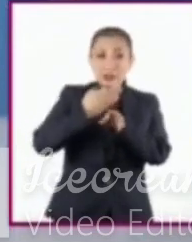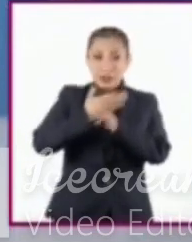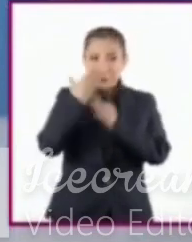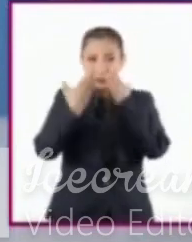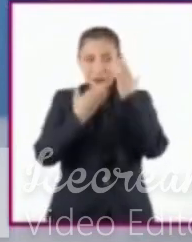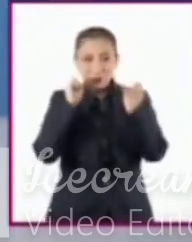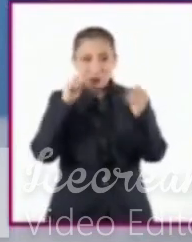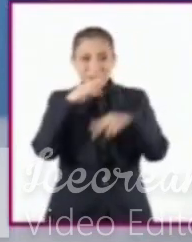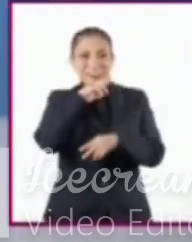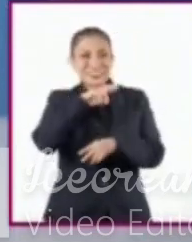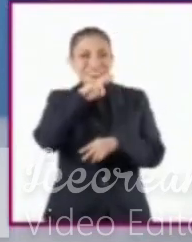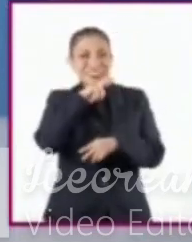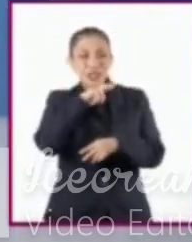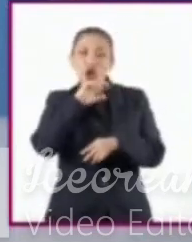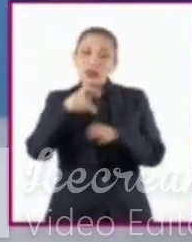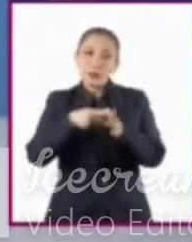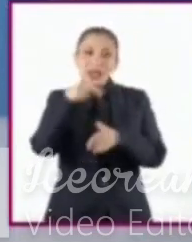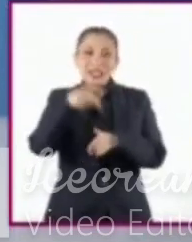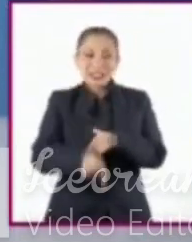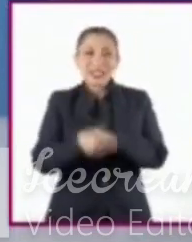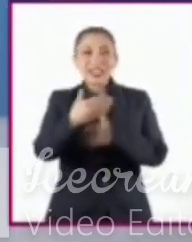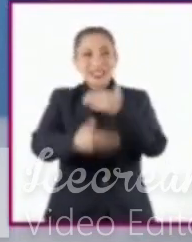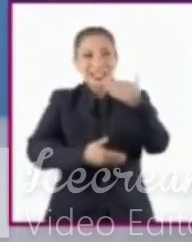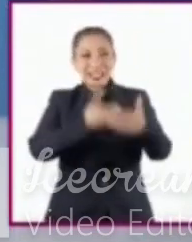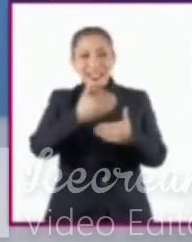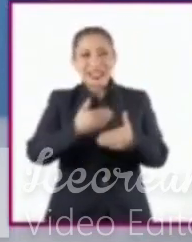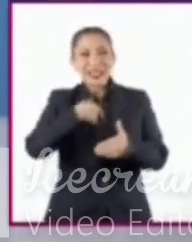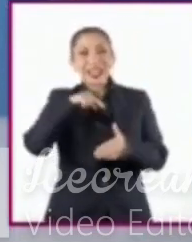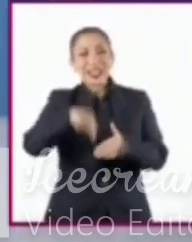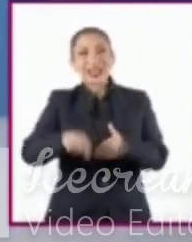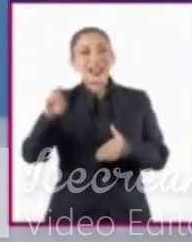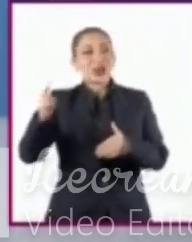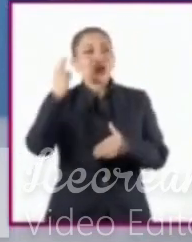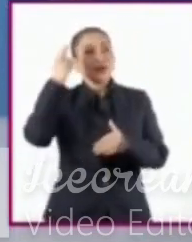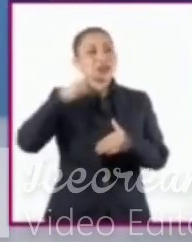Nos vemos pronto en otro programa para avanzar más en el universo de las matemáticas.